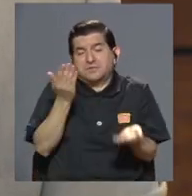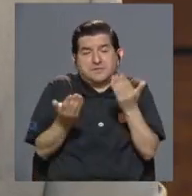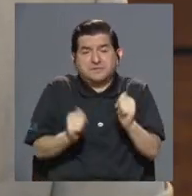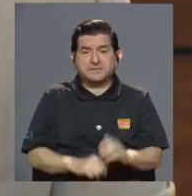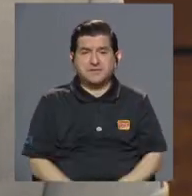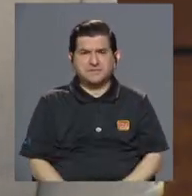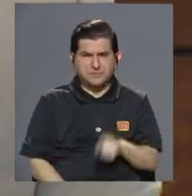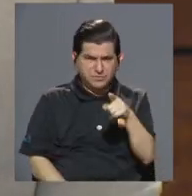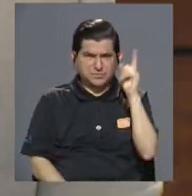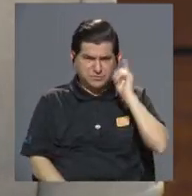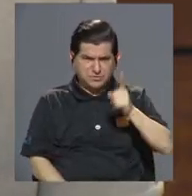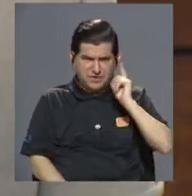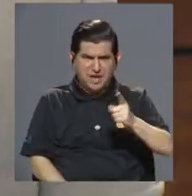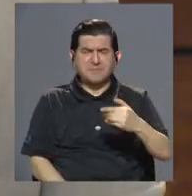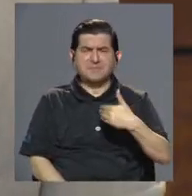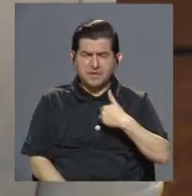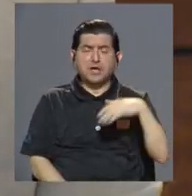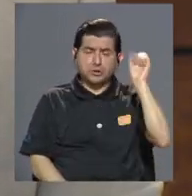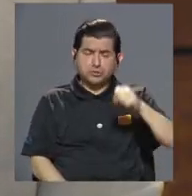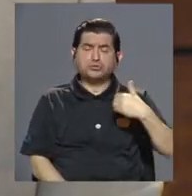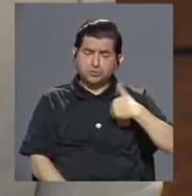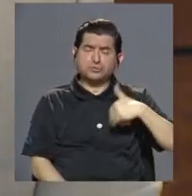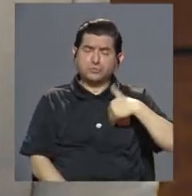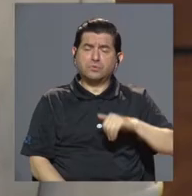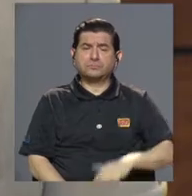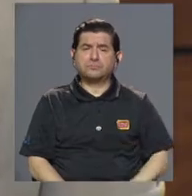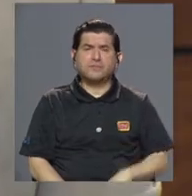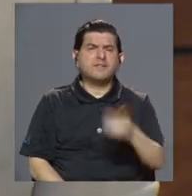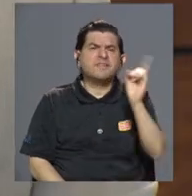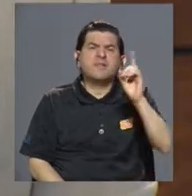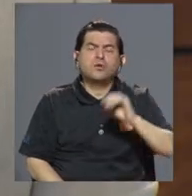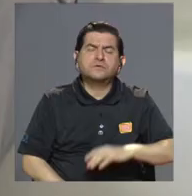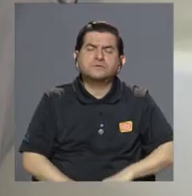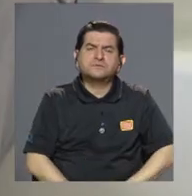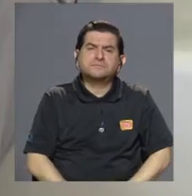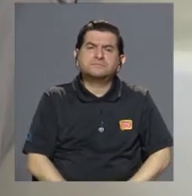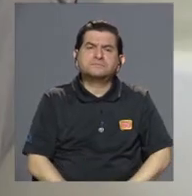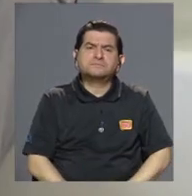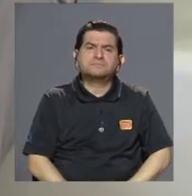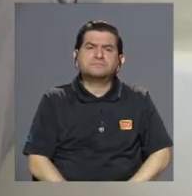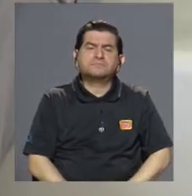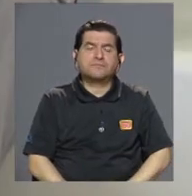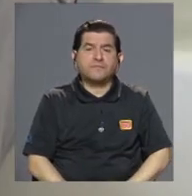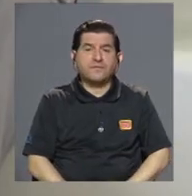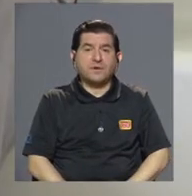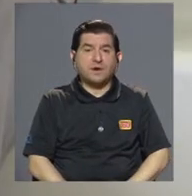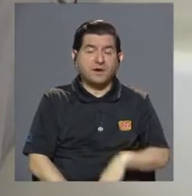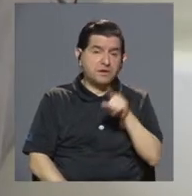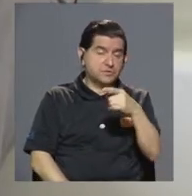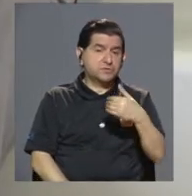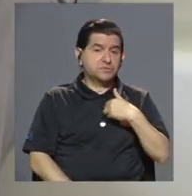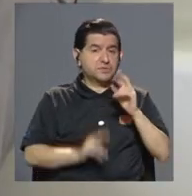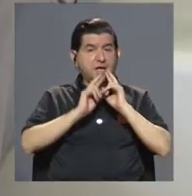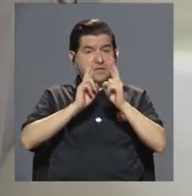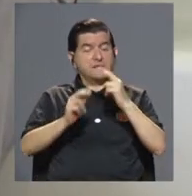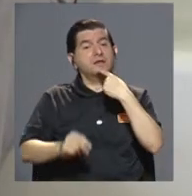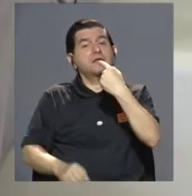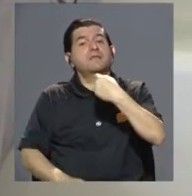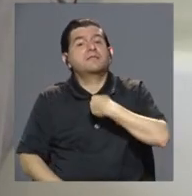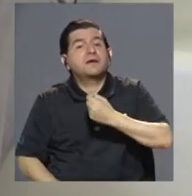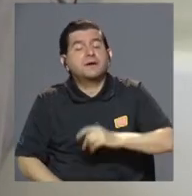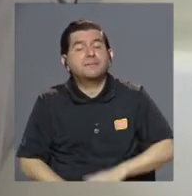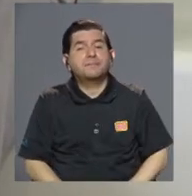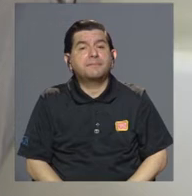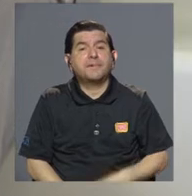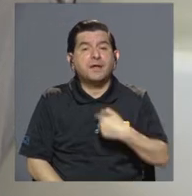decía que había recibido amenazas en aquel momento. Sí, señor. ¿De dónde le recibió? Bueno, si usted tiene la respuesta, por favor, dígame para